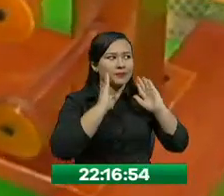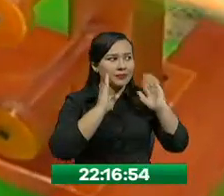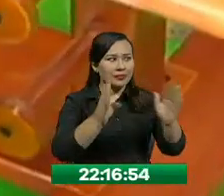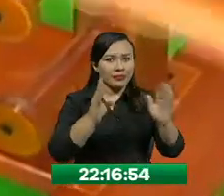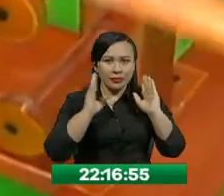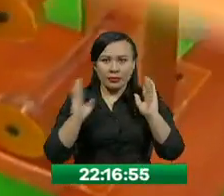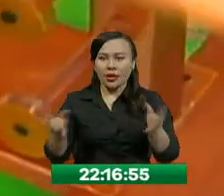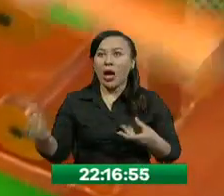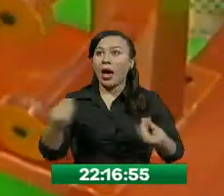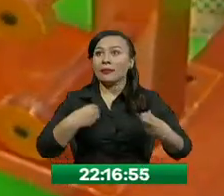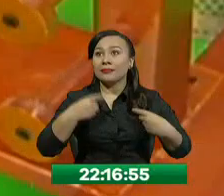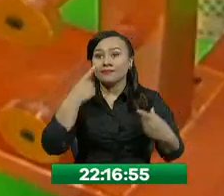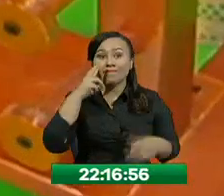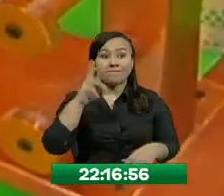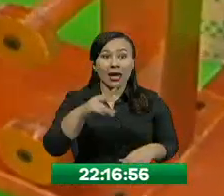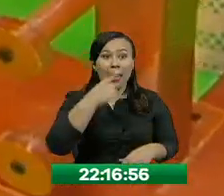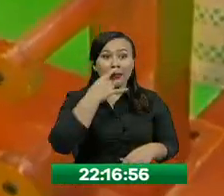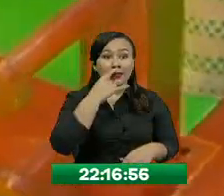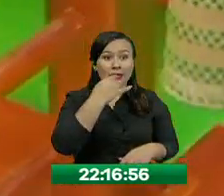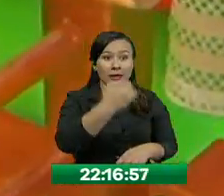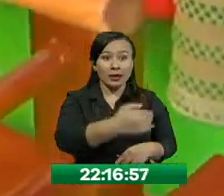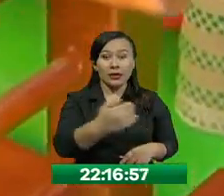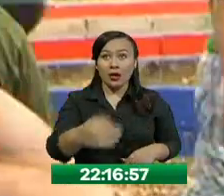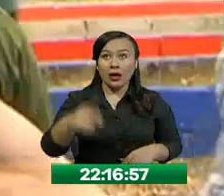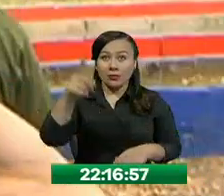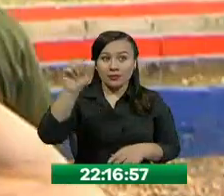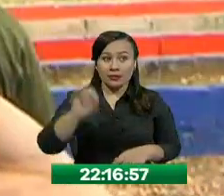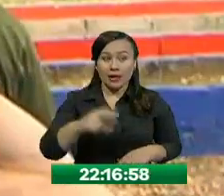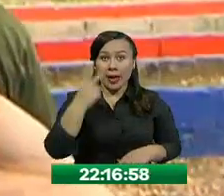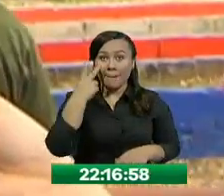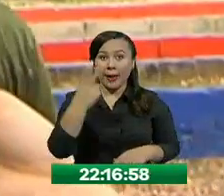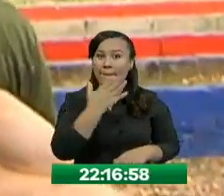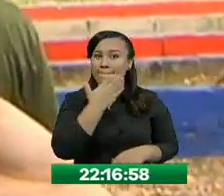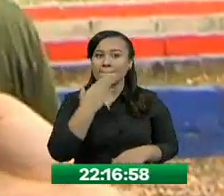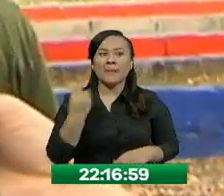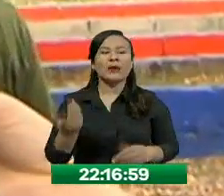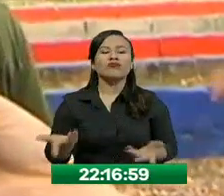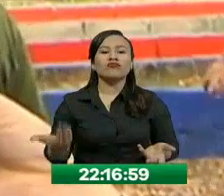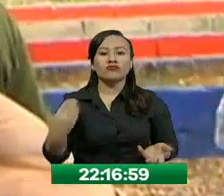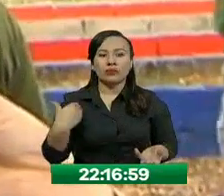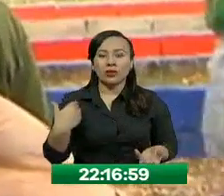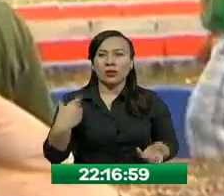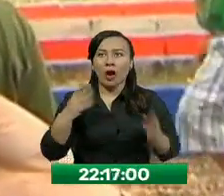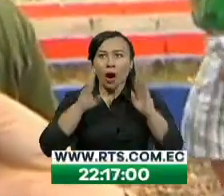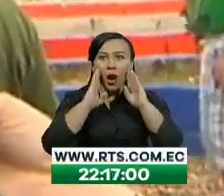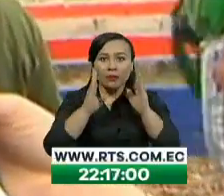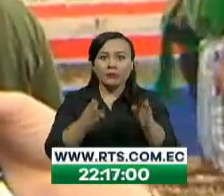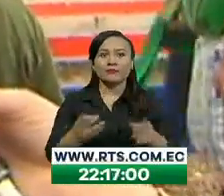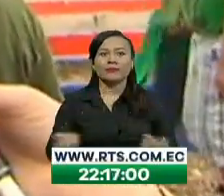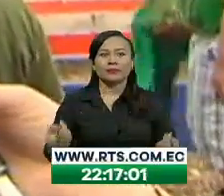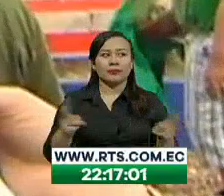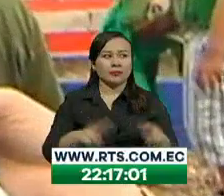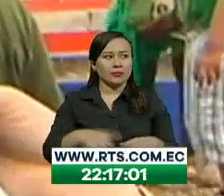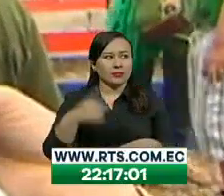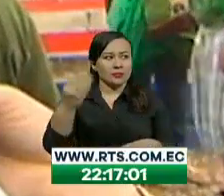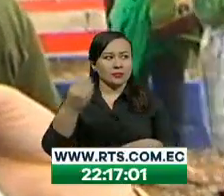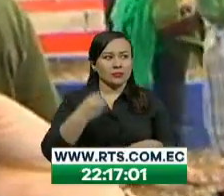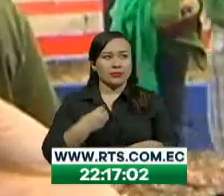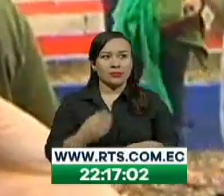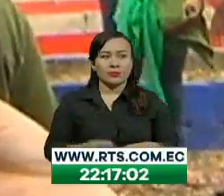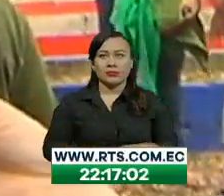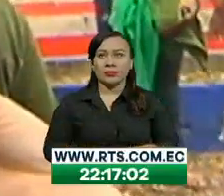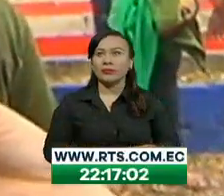esto porque ve que sus niños en casas pueden hacer muchas cosas, no solamente tenerlo como un niño que tenga una capacidad especial, sino alguien que